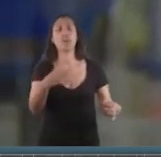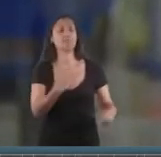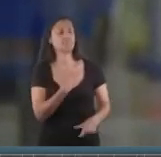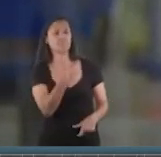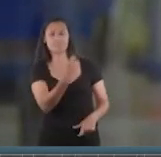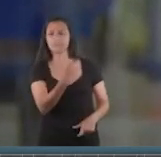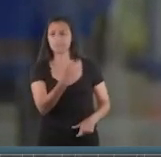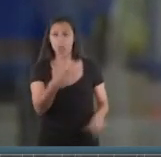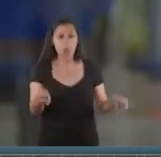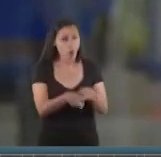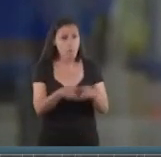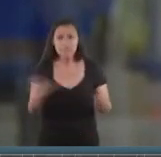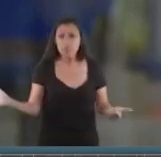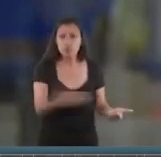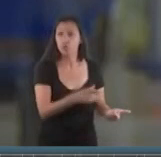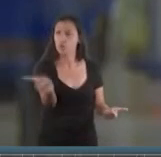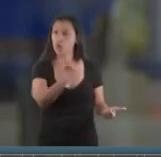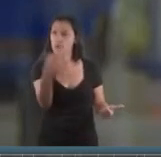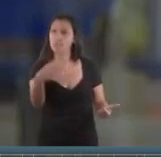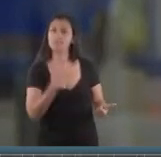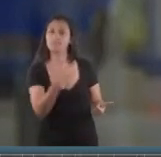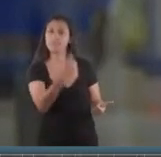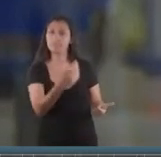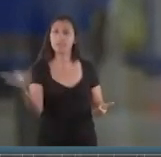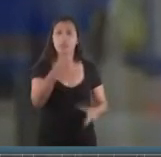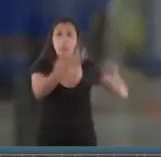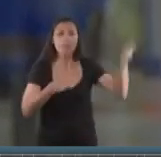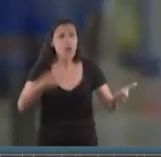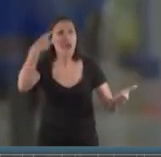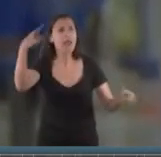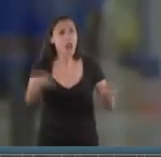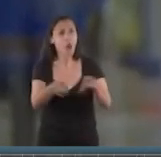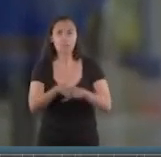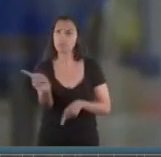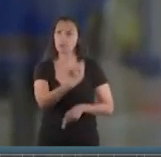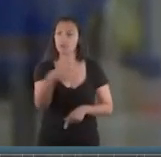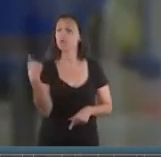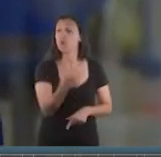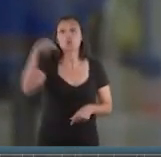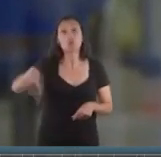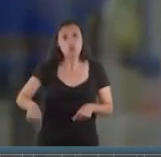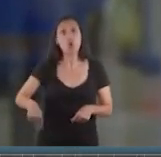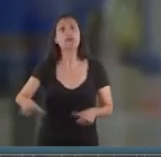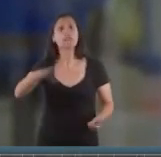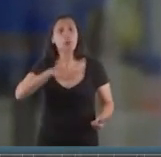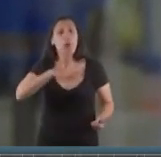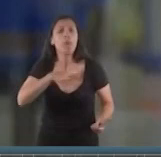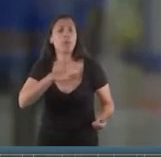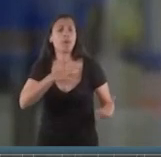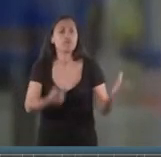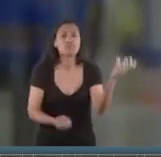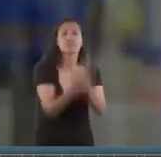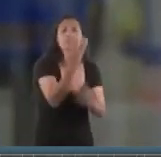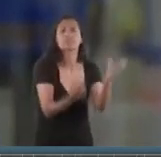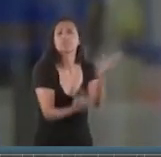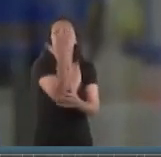como positivo, como muy positivo, y me parece que va a servir para limar algunas asperezas por ahí,